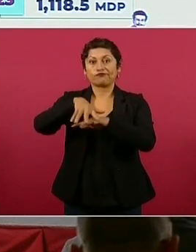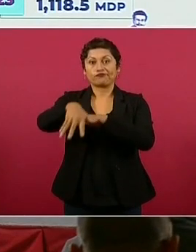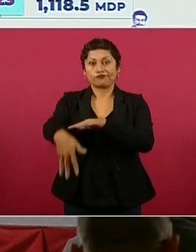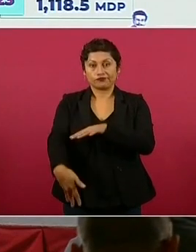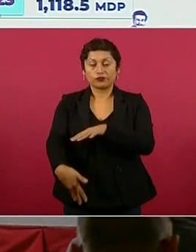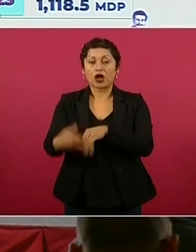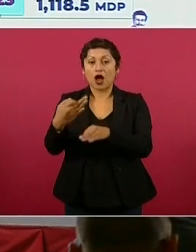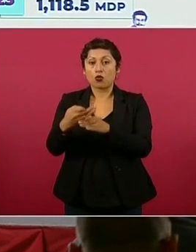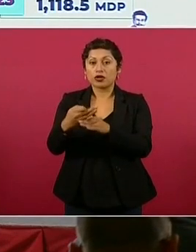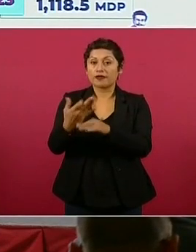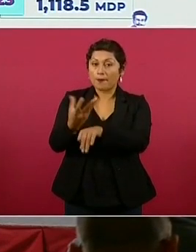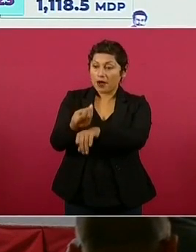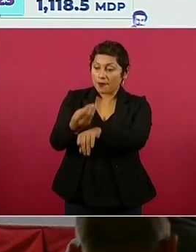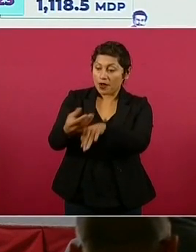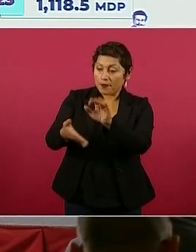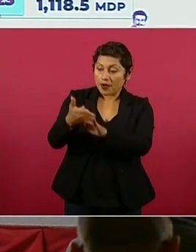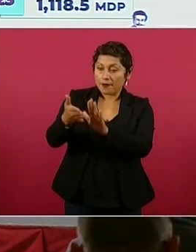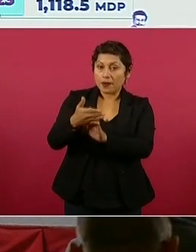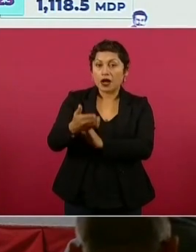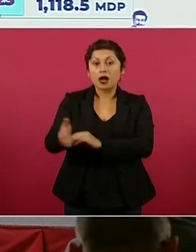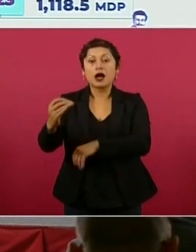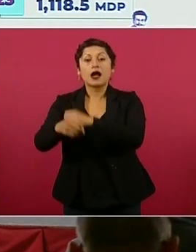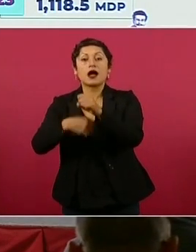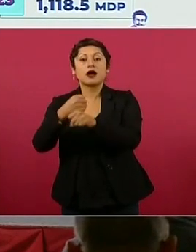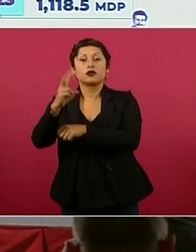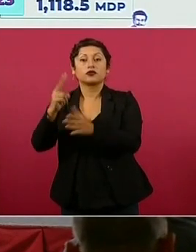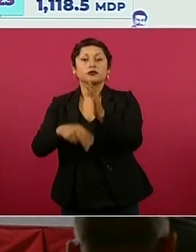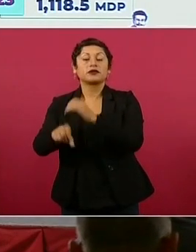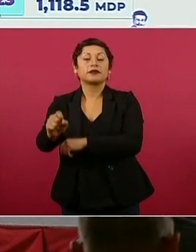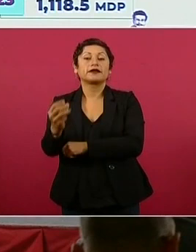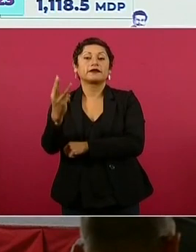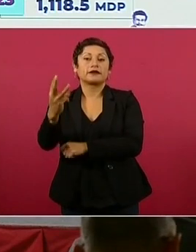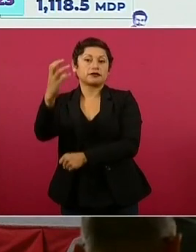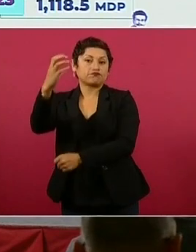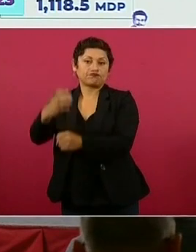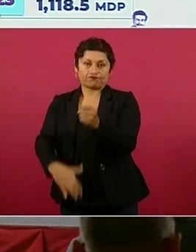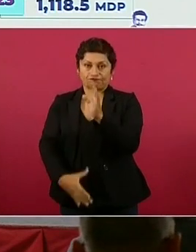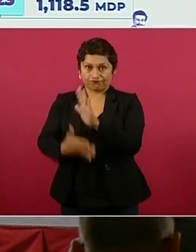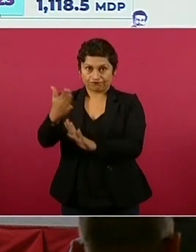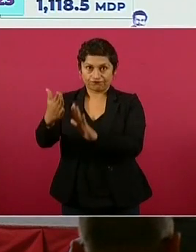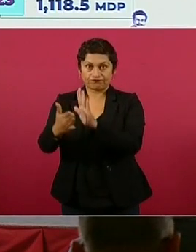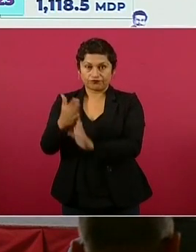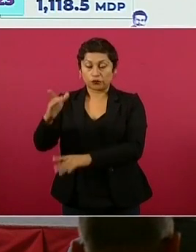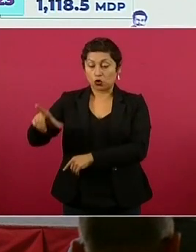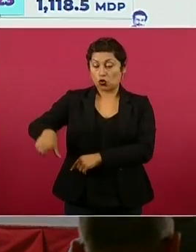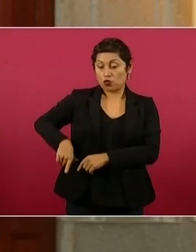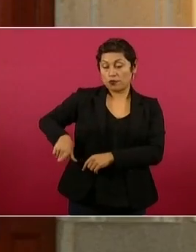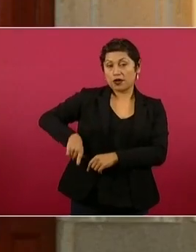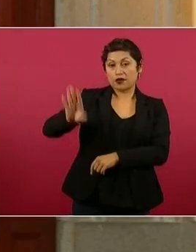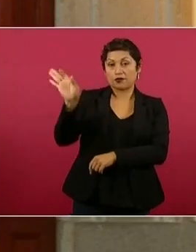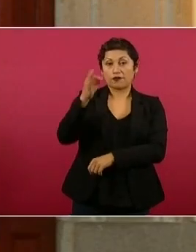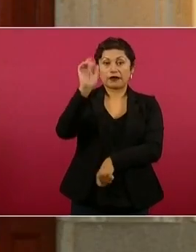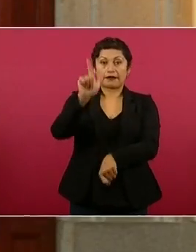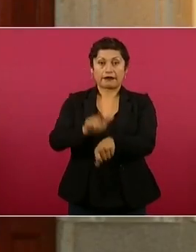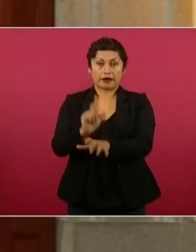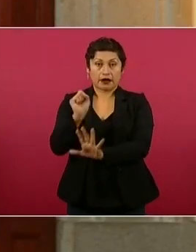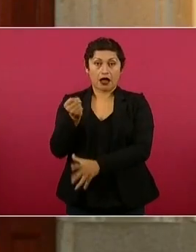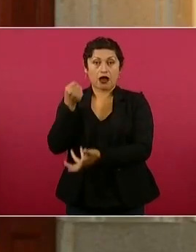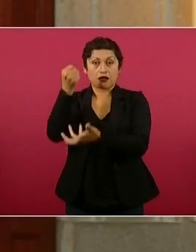2023. El gobierno federal ha aportado como inversión